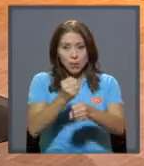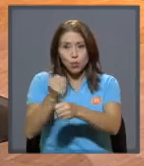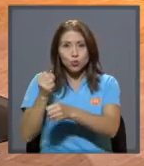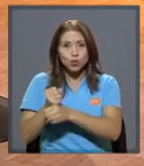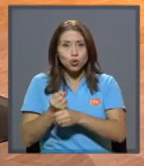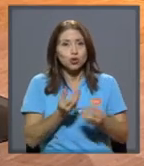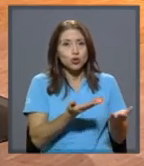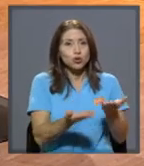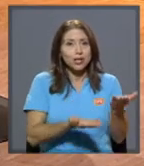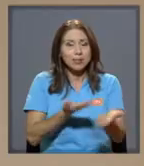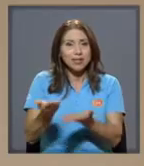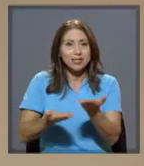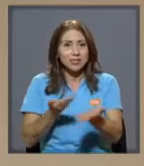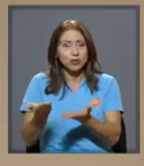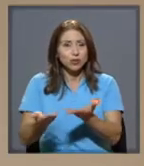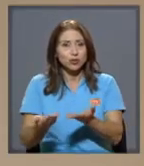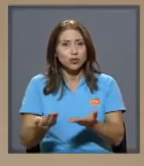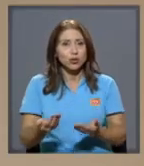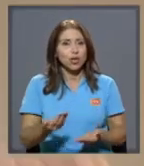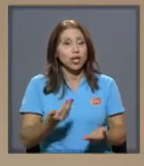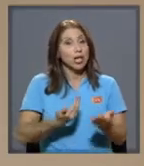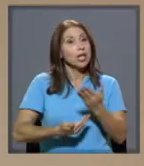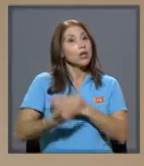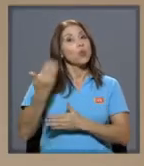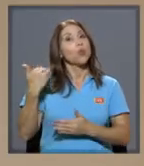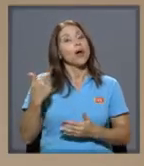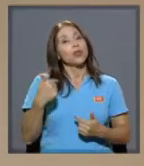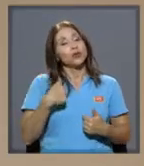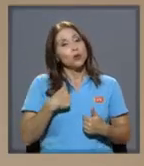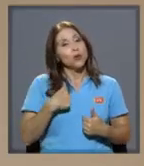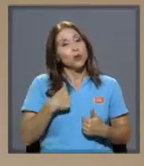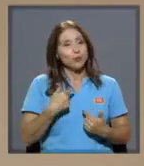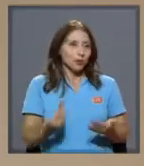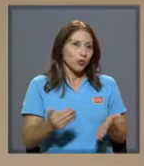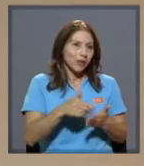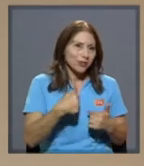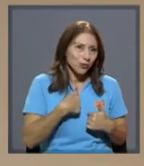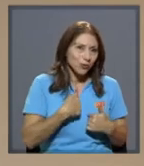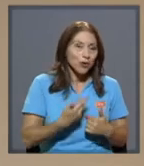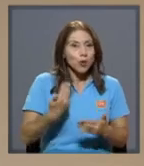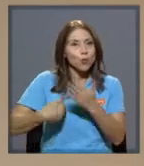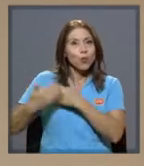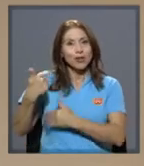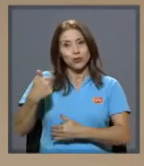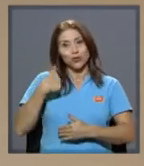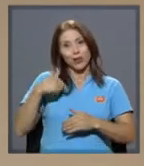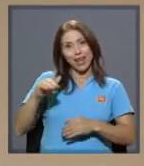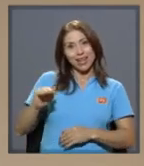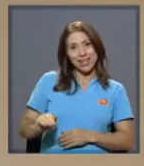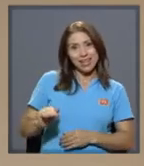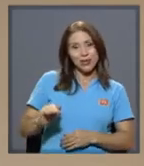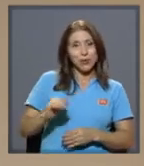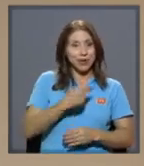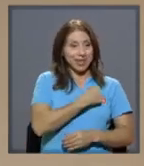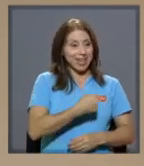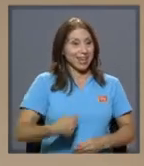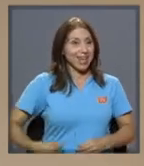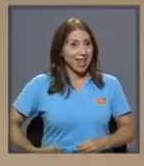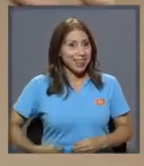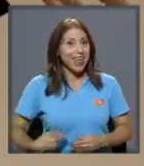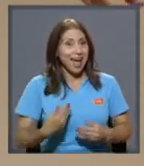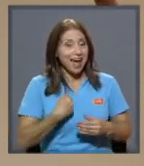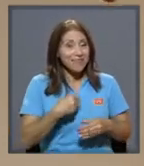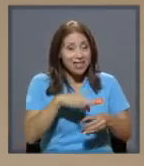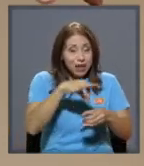y cuando yo, otra vez volví a salir yo, cuando uh-huh. yo era niño y era de día, tenía cafetales tan cerca